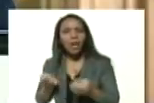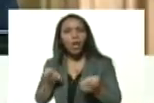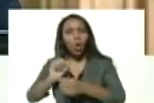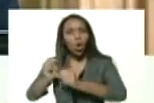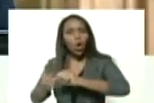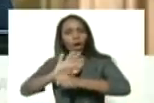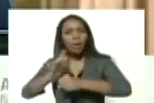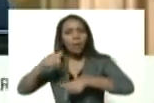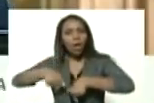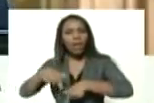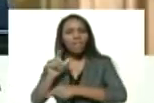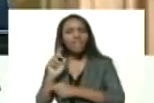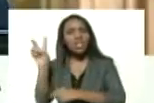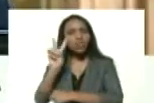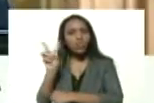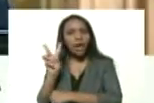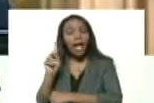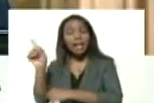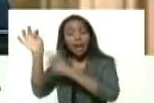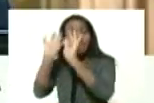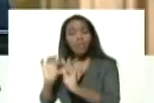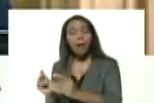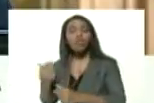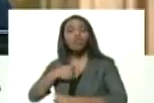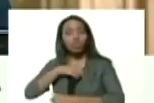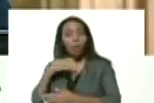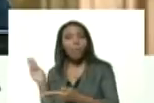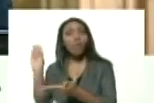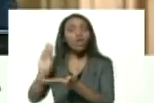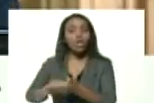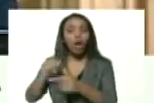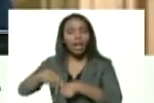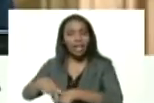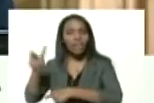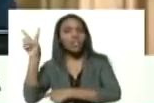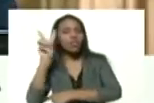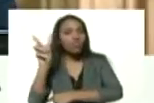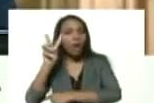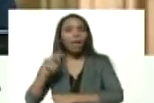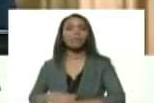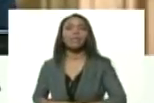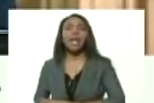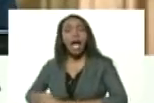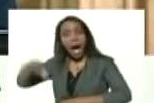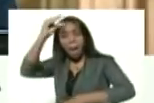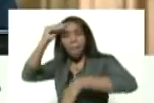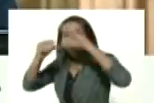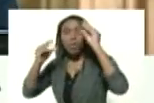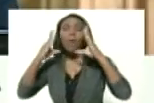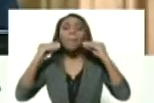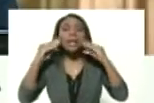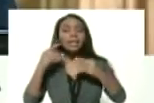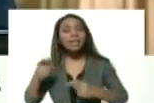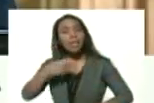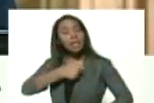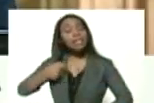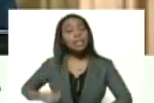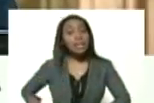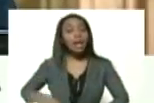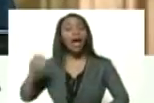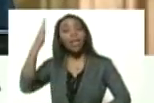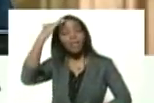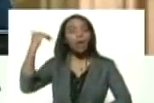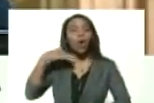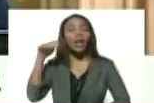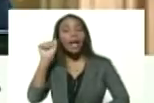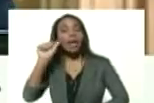venezuela en el método que estamos aplicando el método venezuela aprendiendo de la experiencia de china de corea del